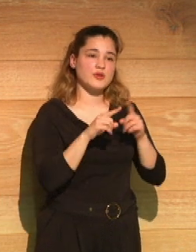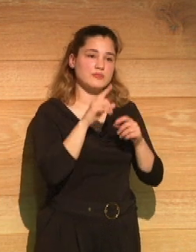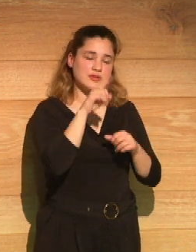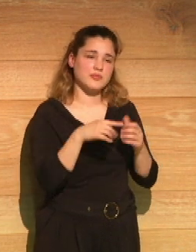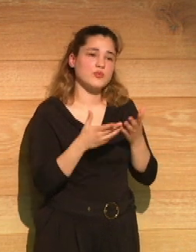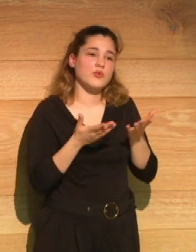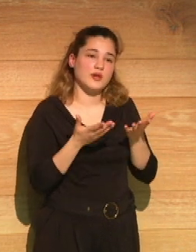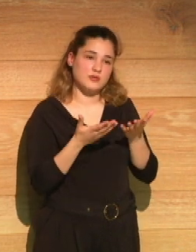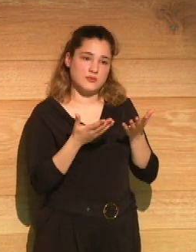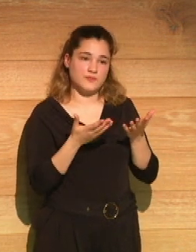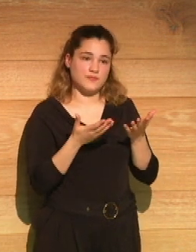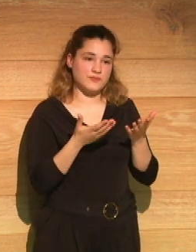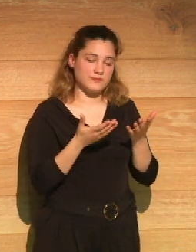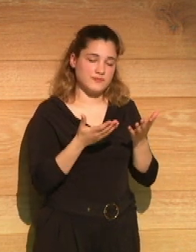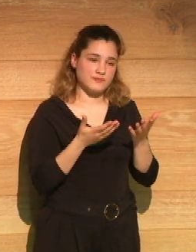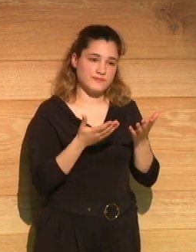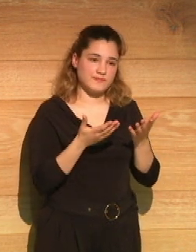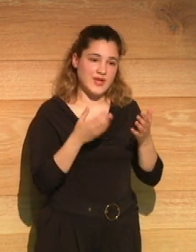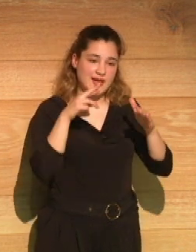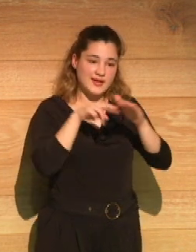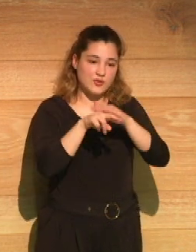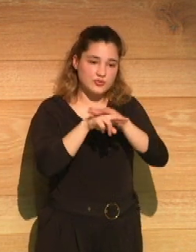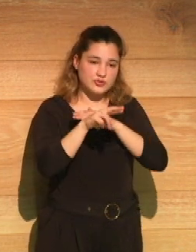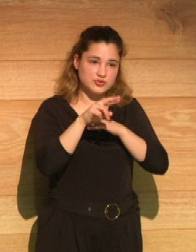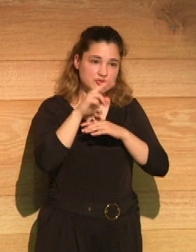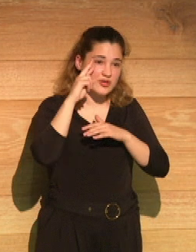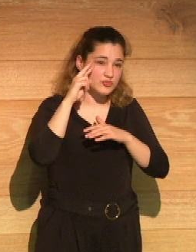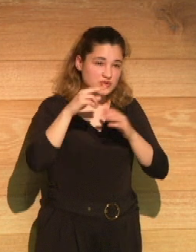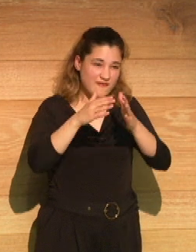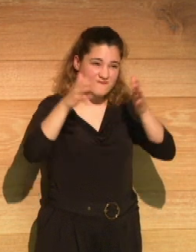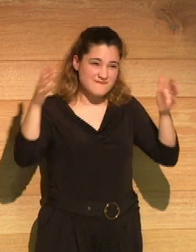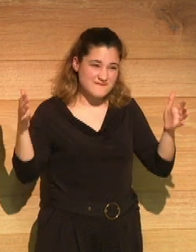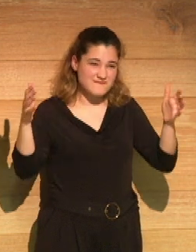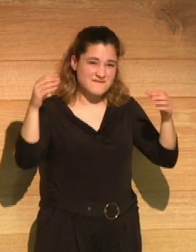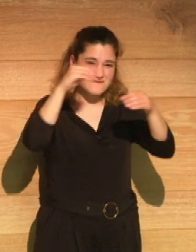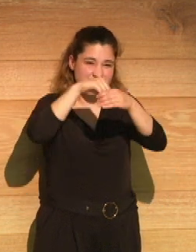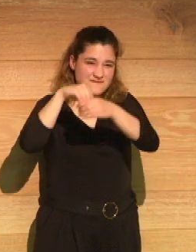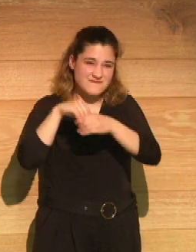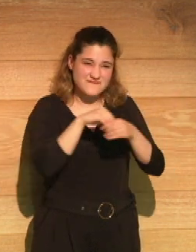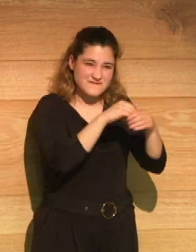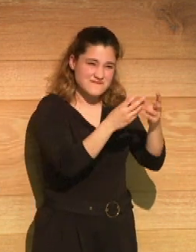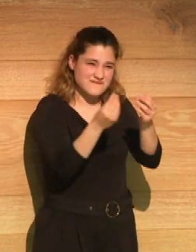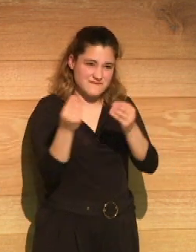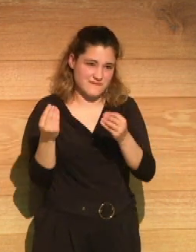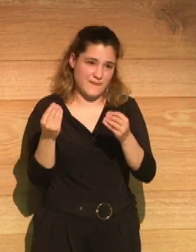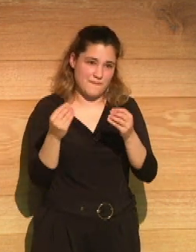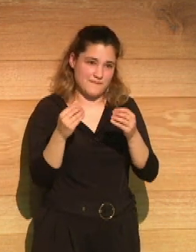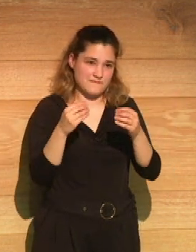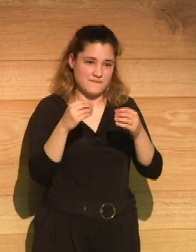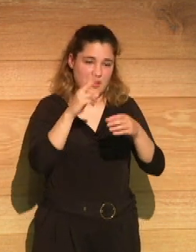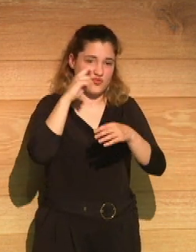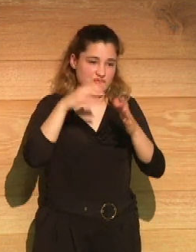un desbalance es la alta concentración de recursos en museos grandes, en museos e instituciones de gran tamaño, así como